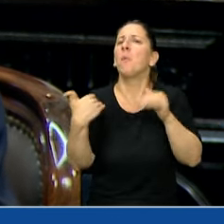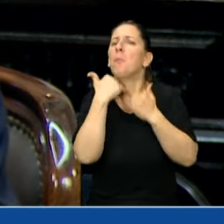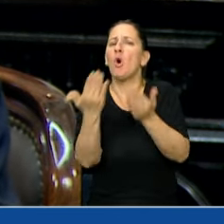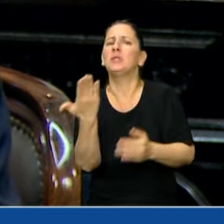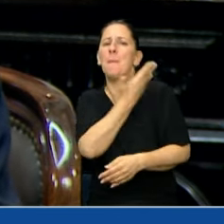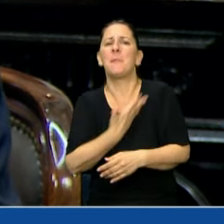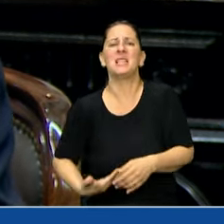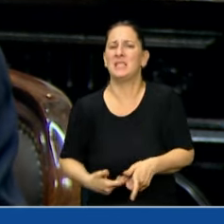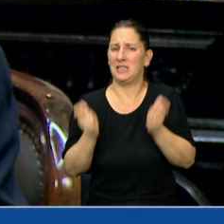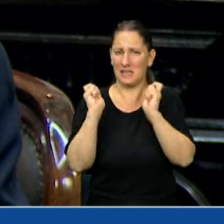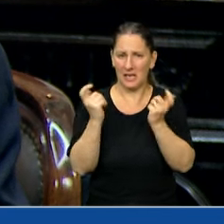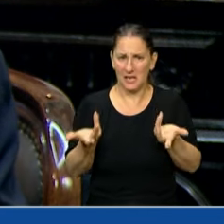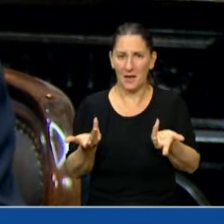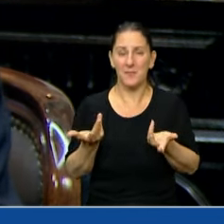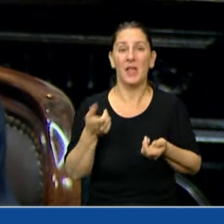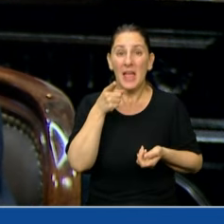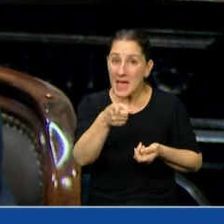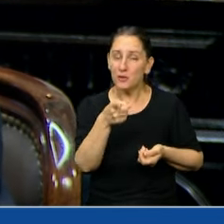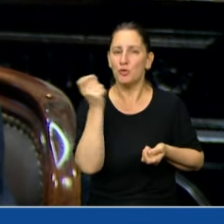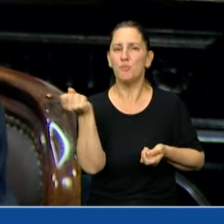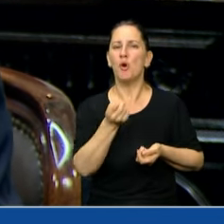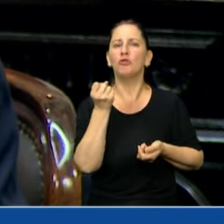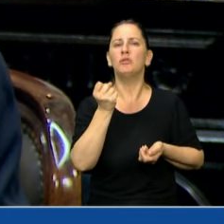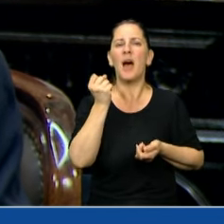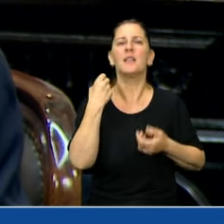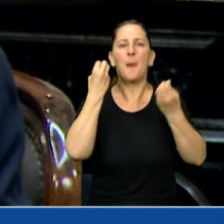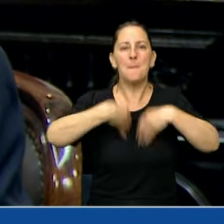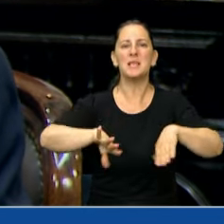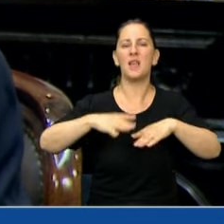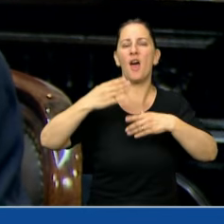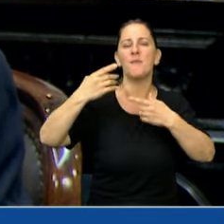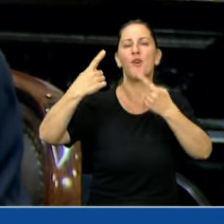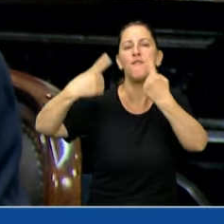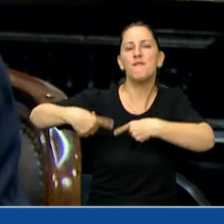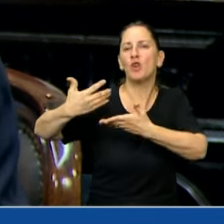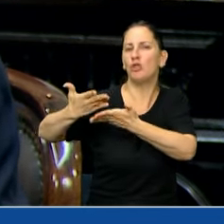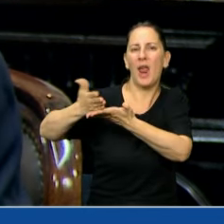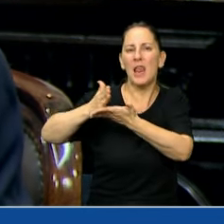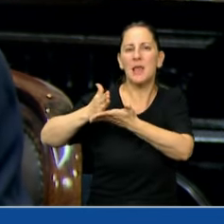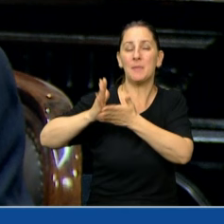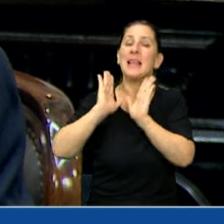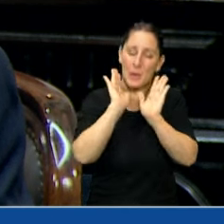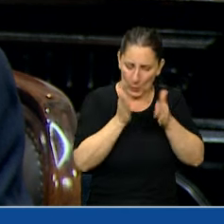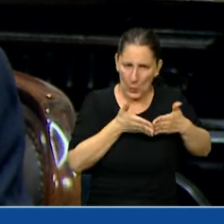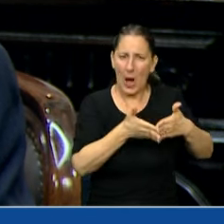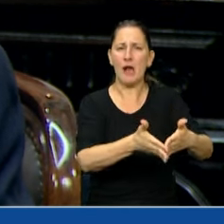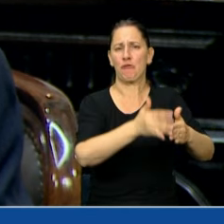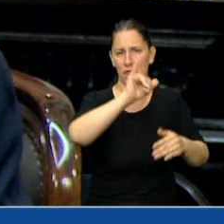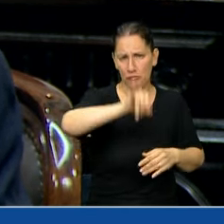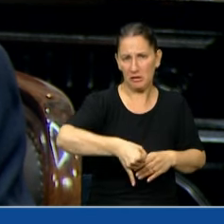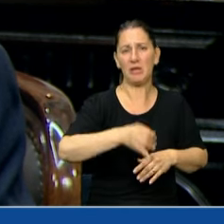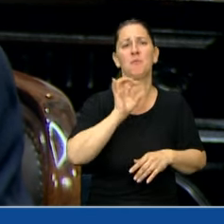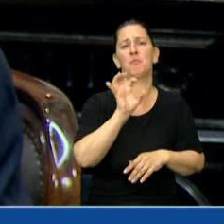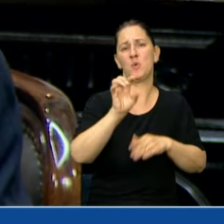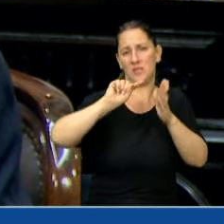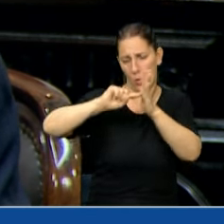tenemos garantizar porque también necesitamos salir o ampliar las fronteras más allá saliendo en barco como bien decía antes ya sea por la provincia de